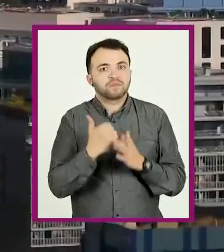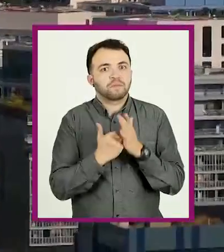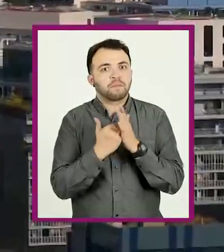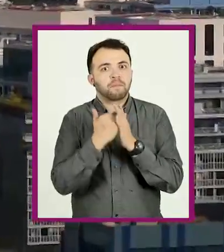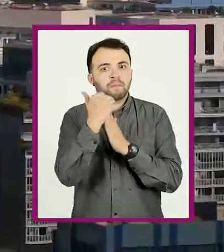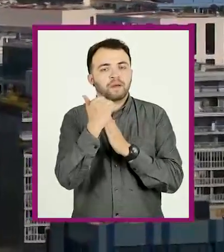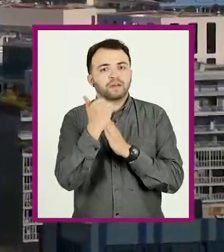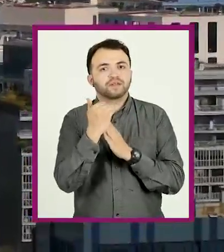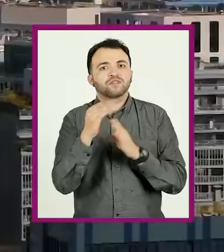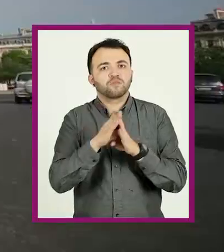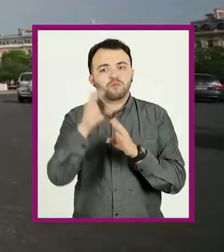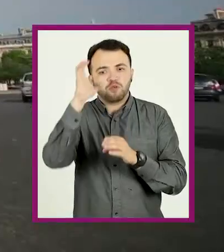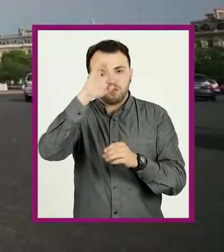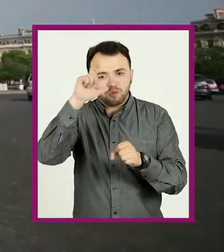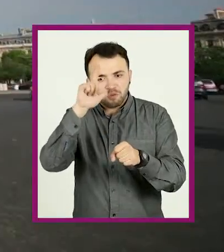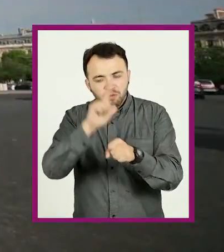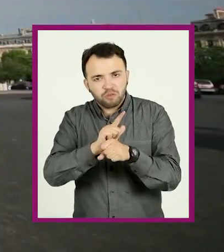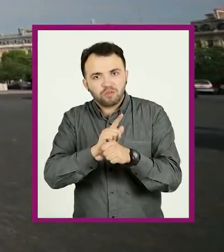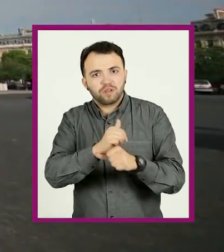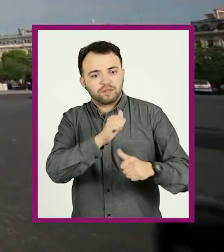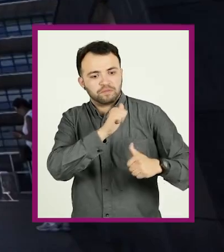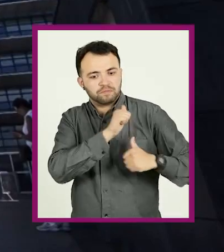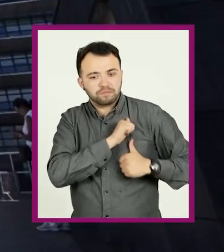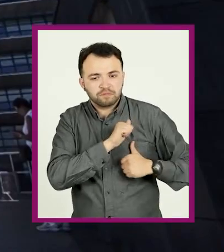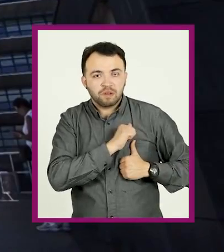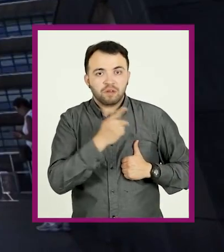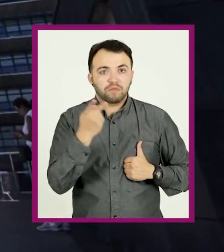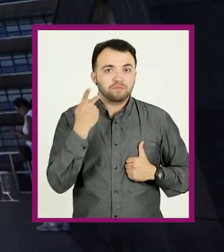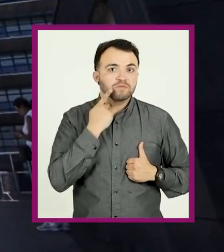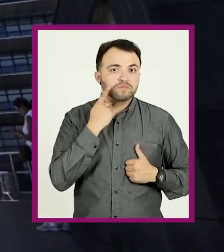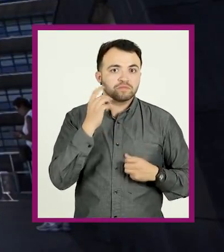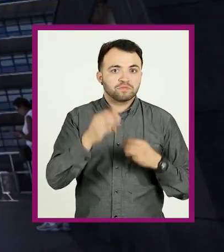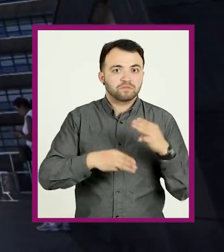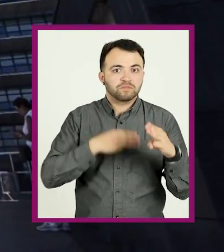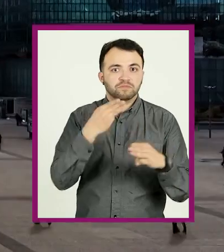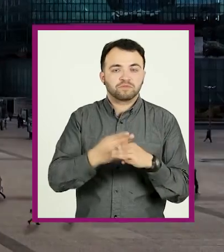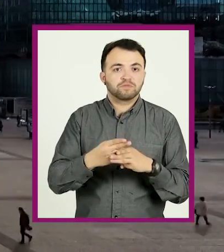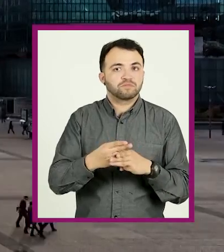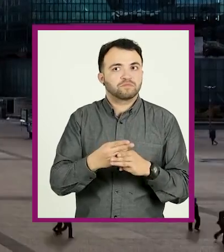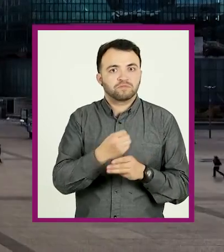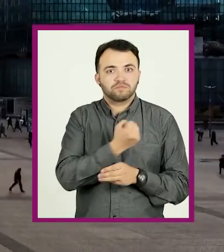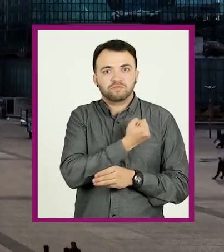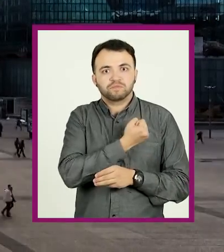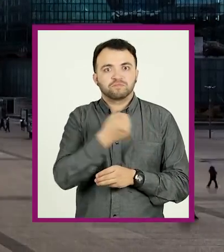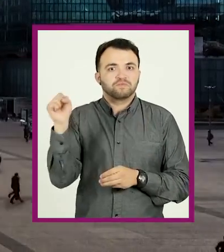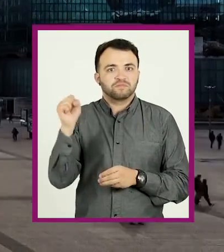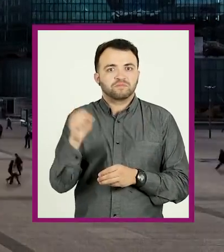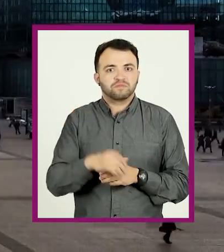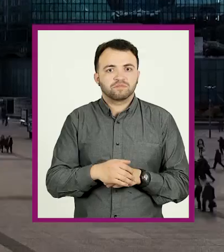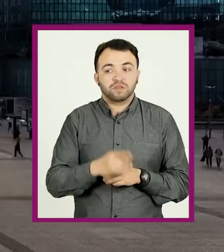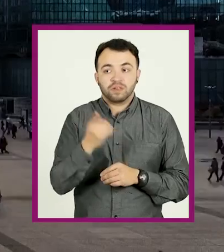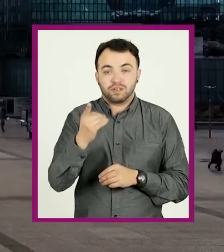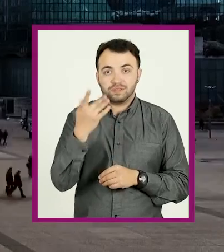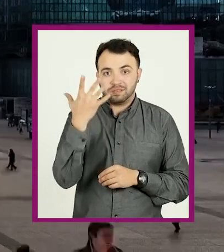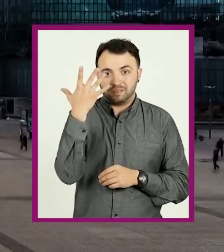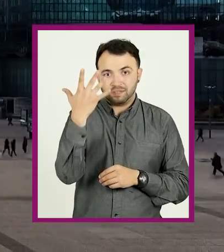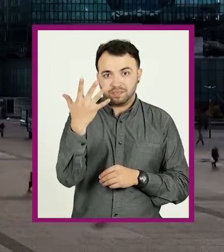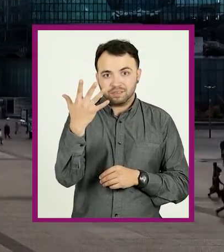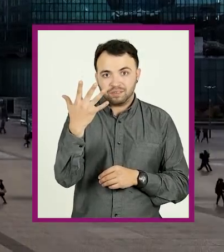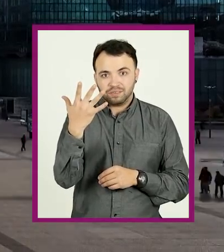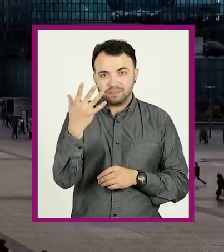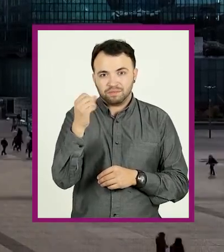económico, lo cultural, lo militar y lo político a nivel global. Su estatus como uno de los 5